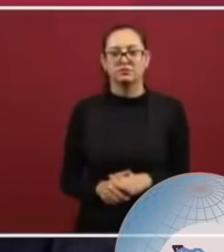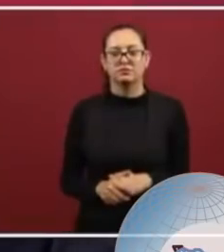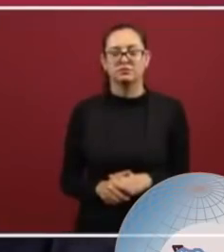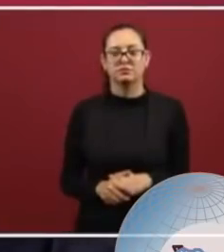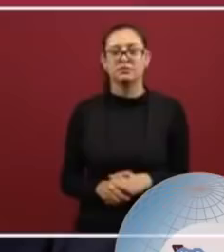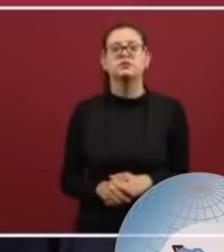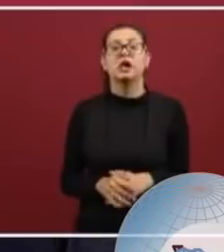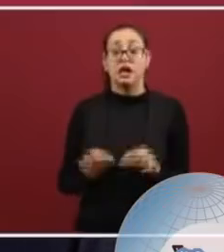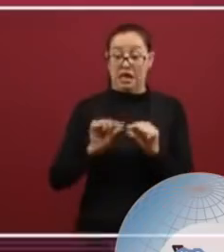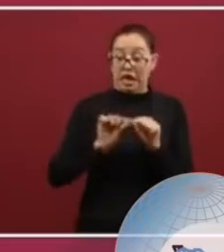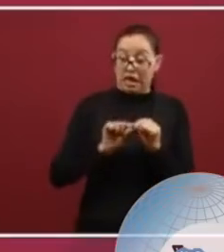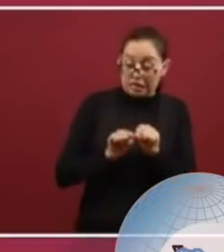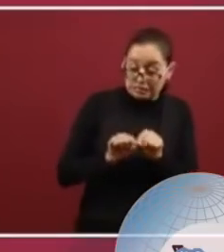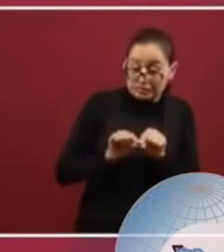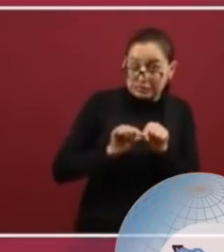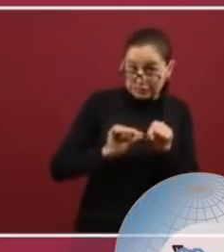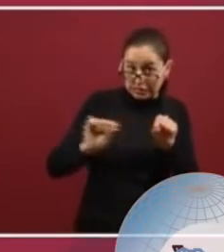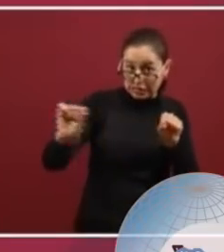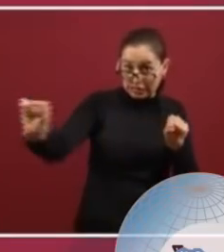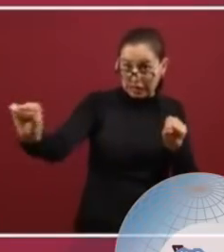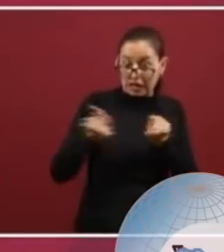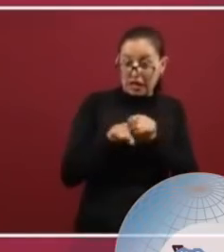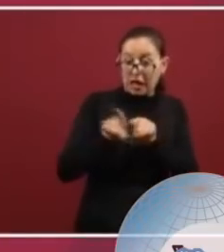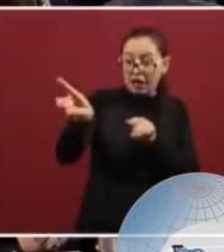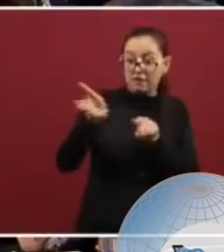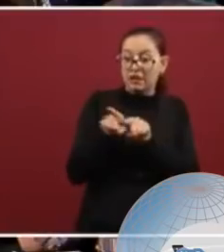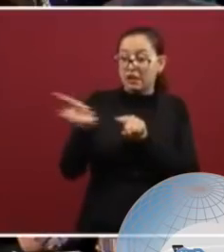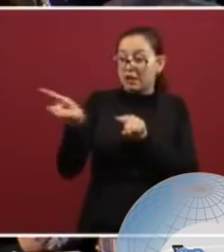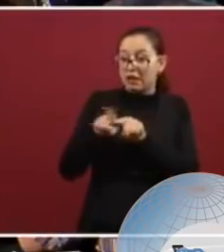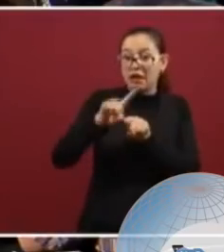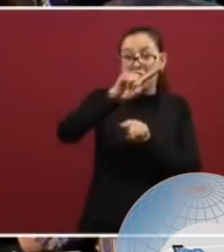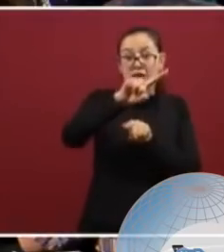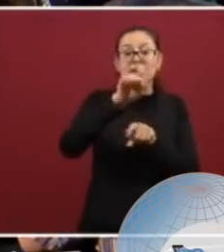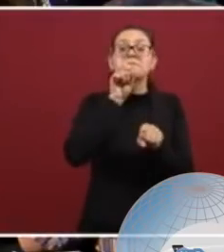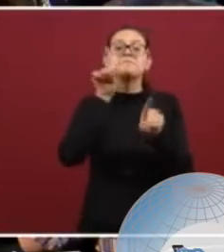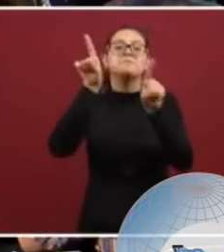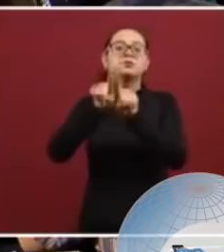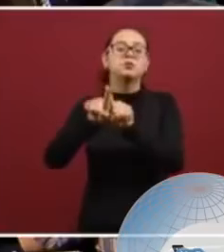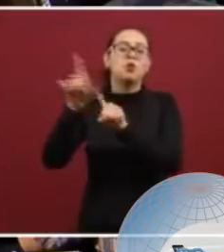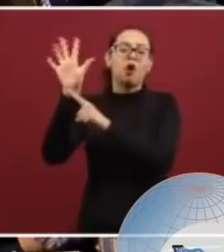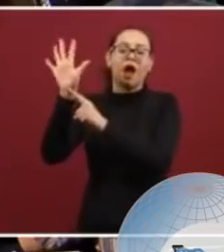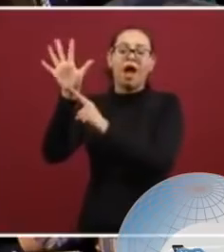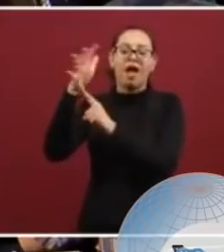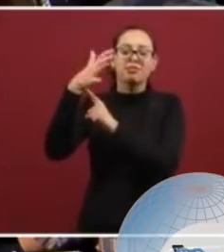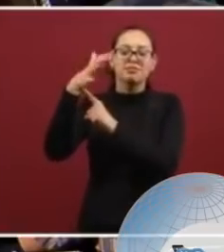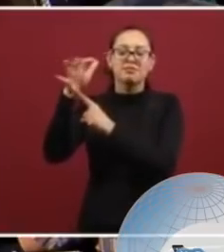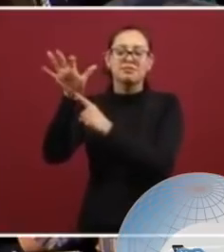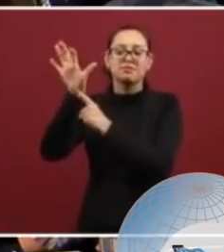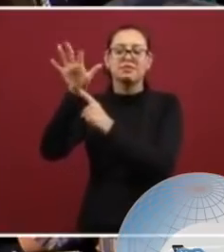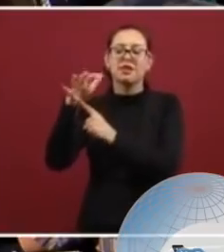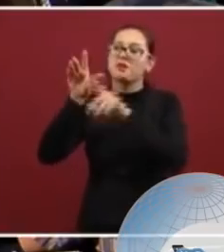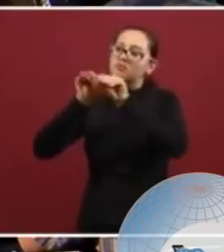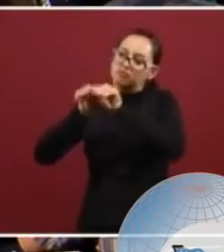además de la fibra óptica, tener antenas para cubrir radios y